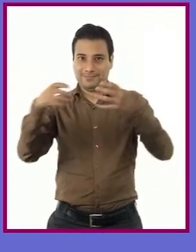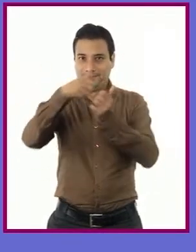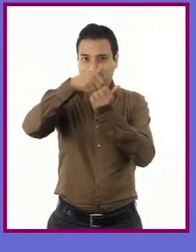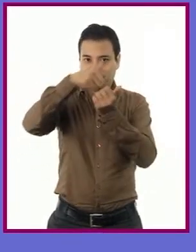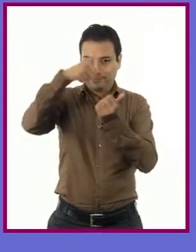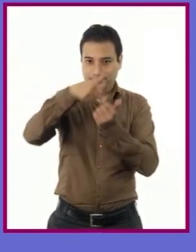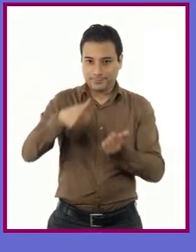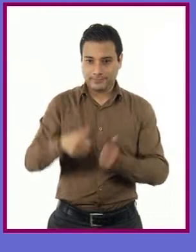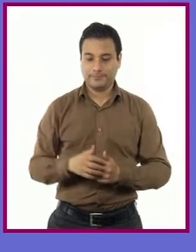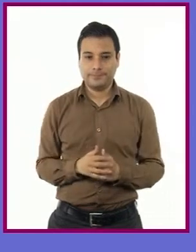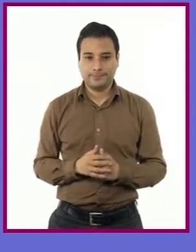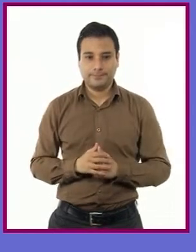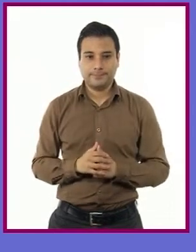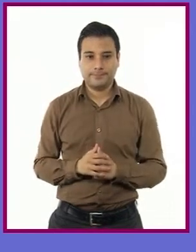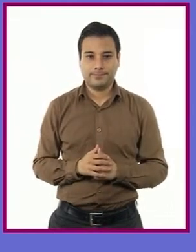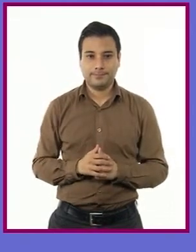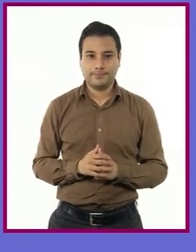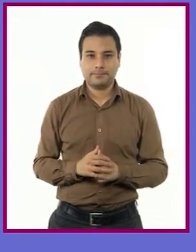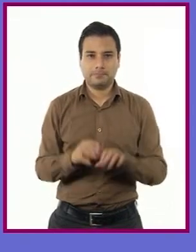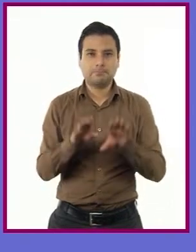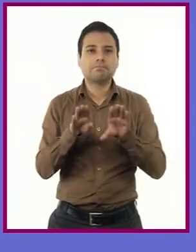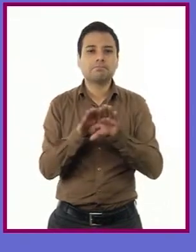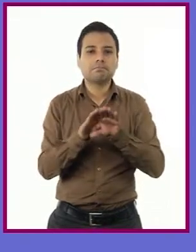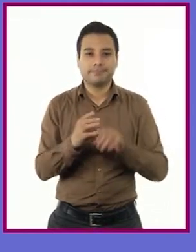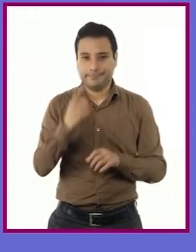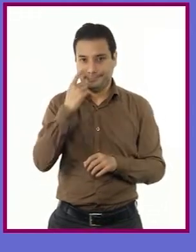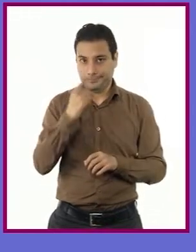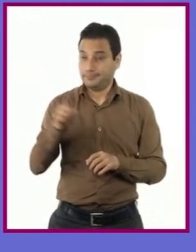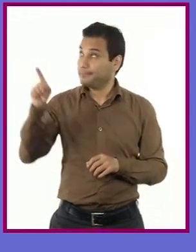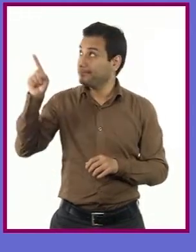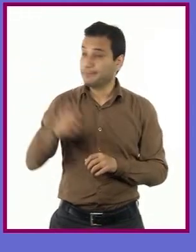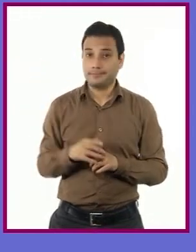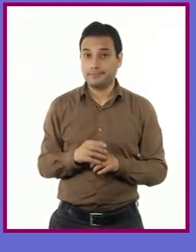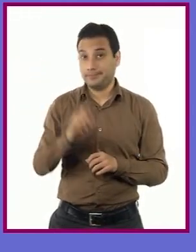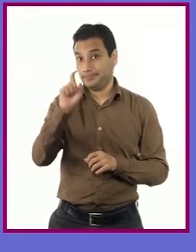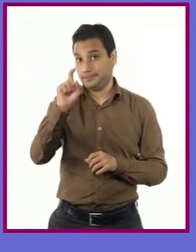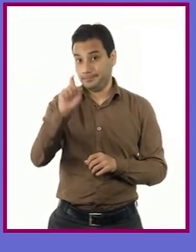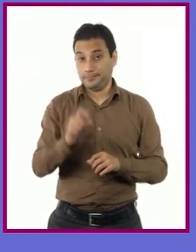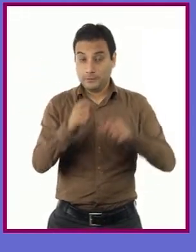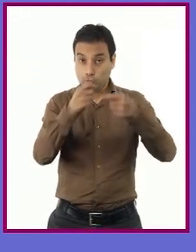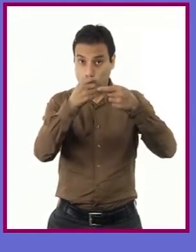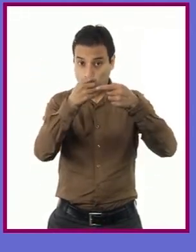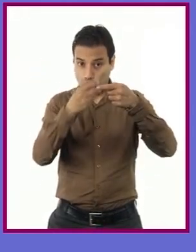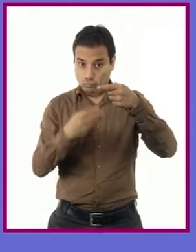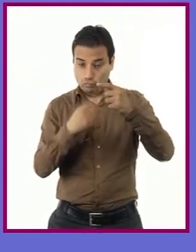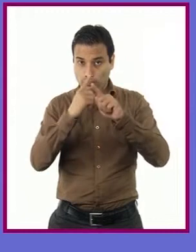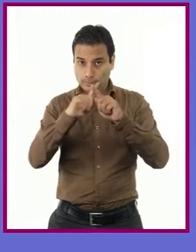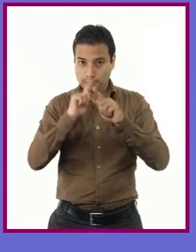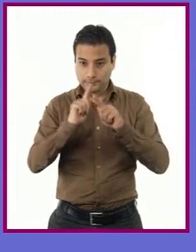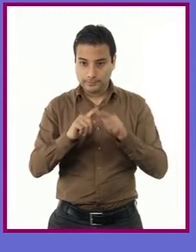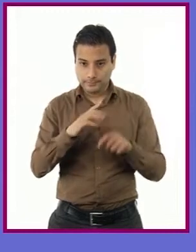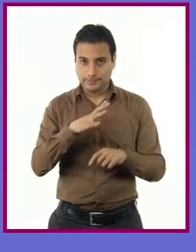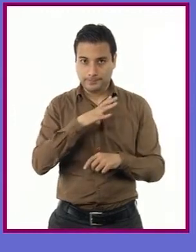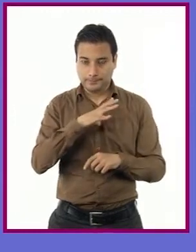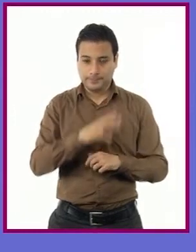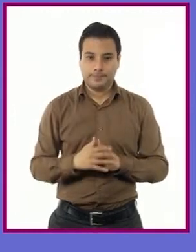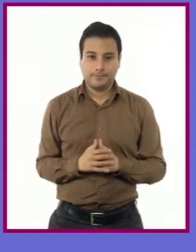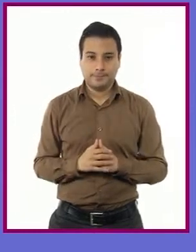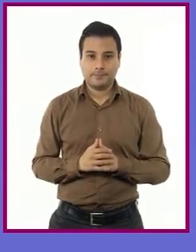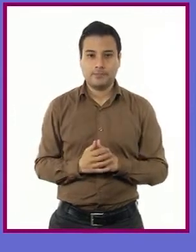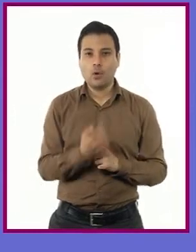En la barra de herramientas selecciona espaciado entre líneas y párrafos. Se despliegan opciones de interlíneas